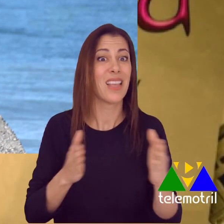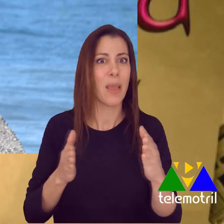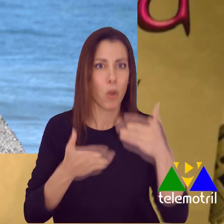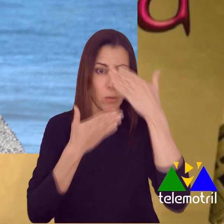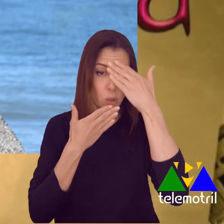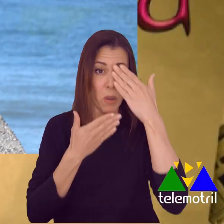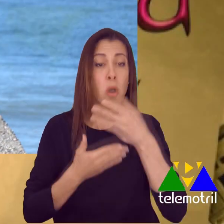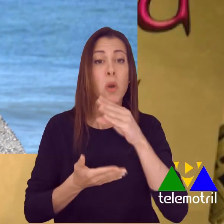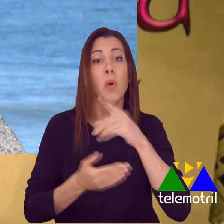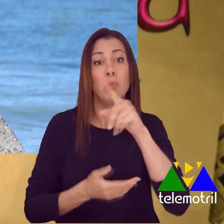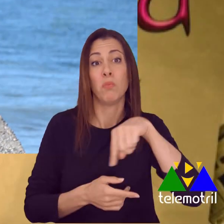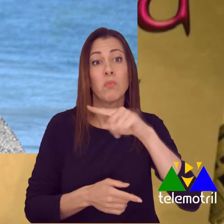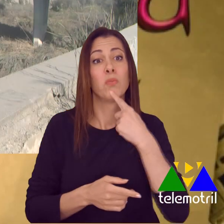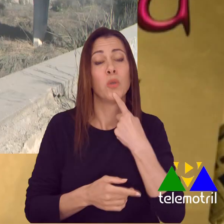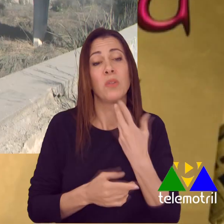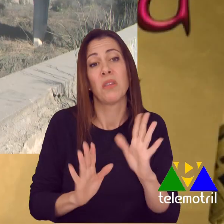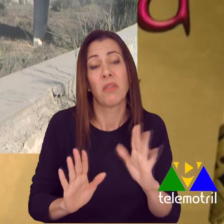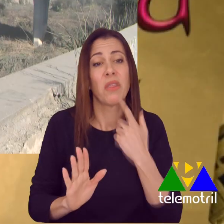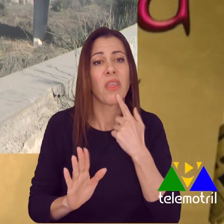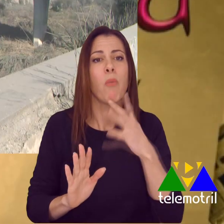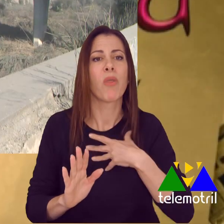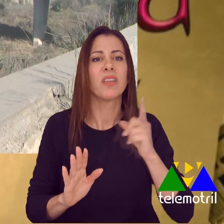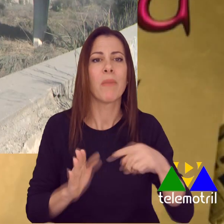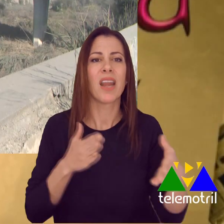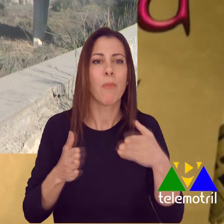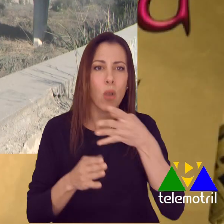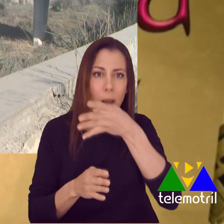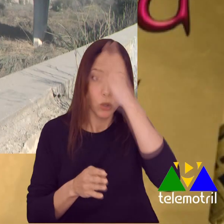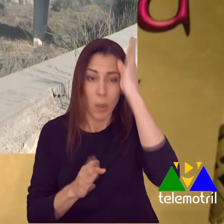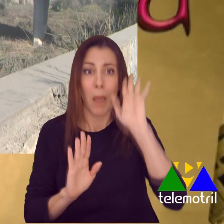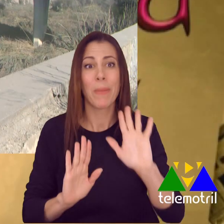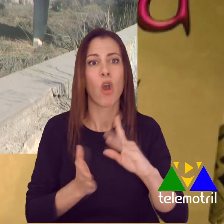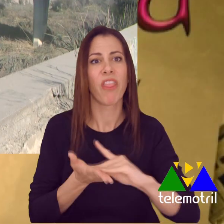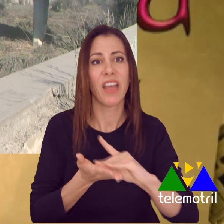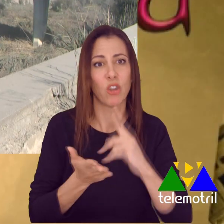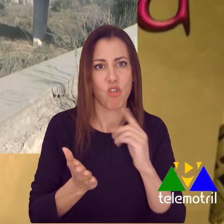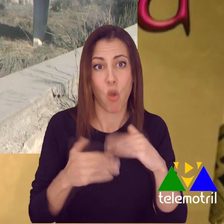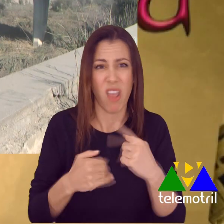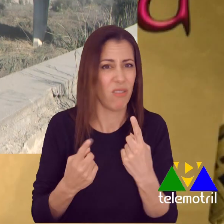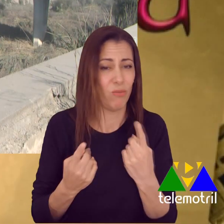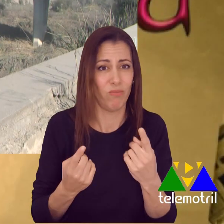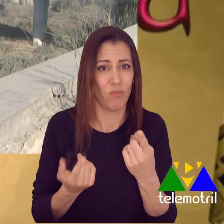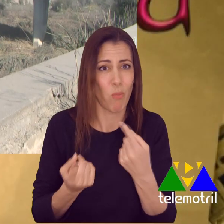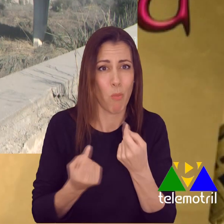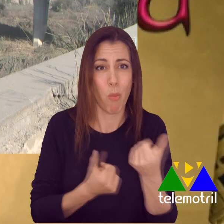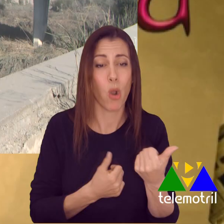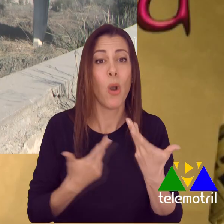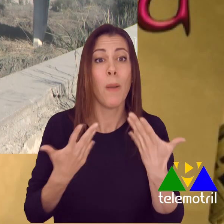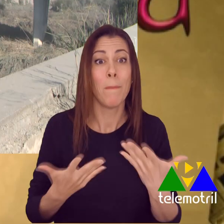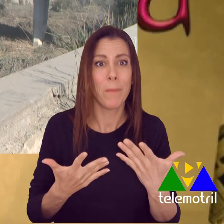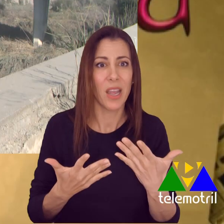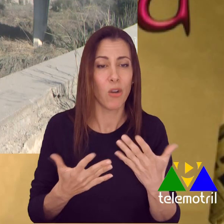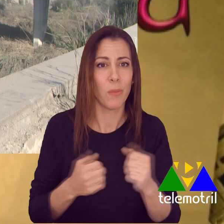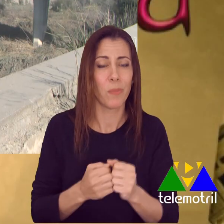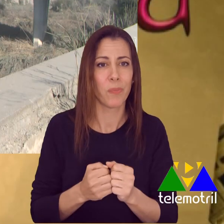que romana incluso, no hay datos, pero no hay suficientes datos, pero el resto del